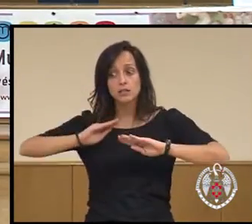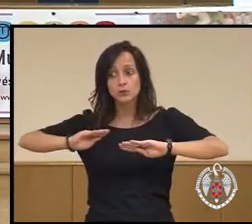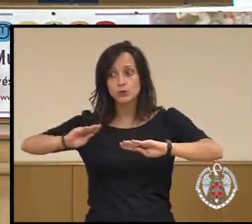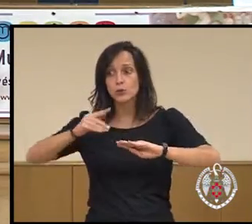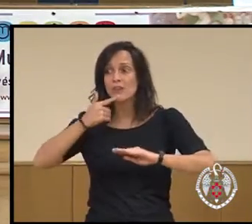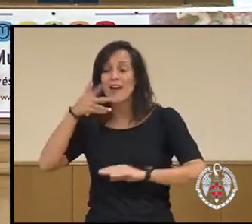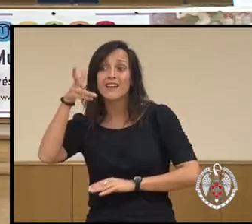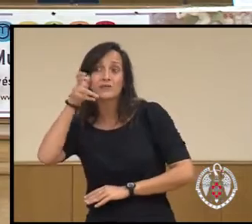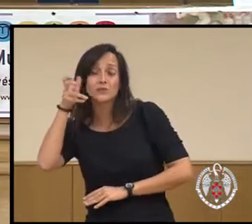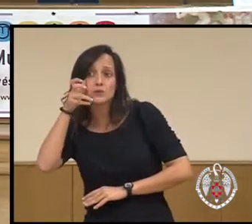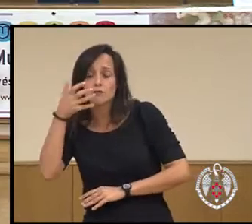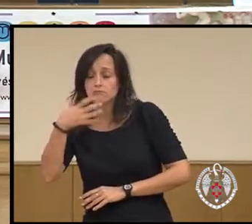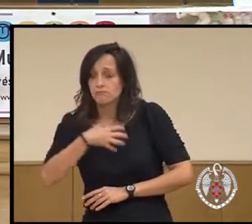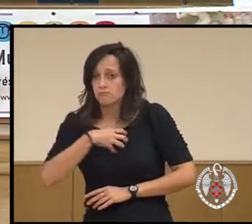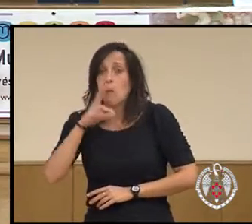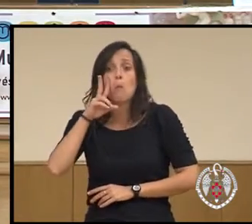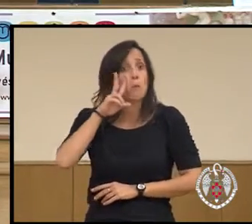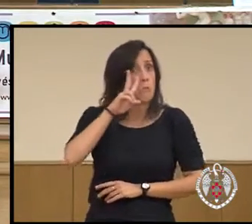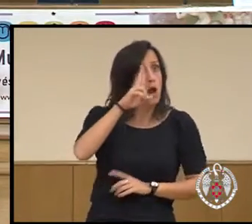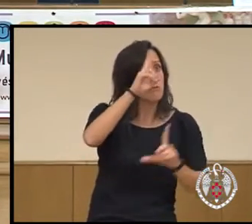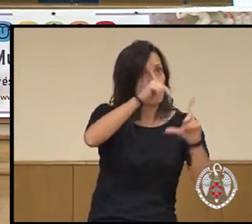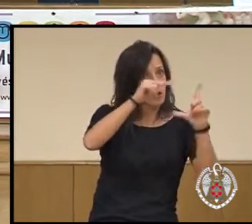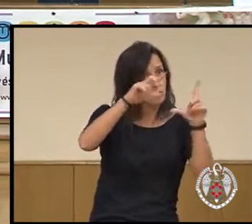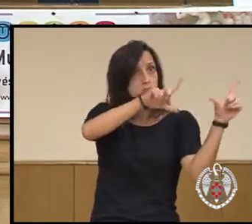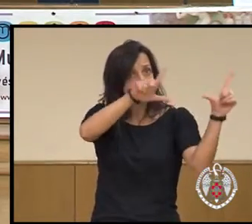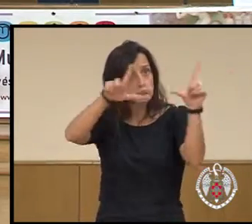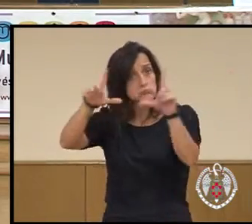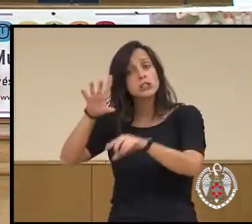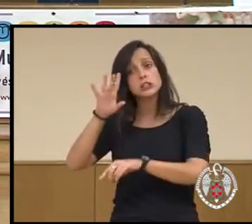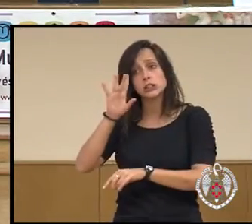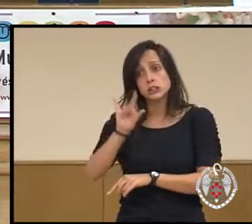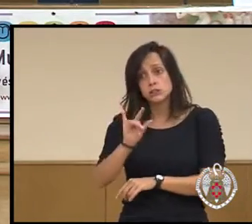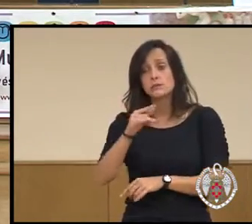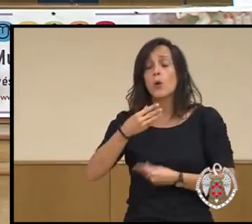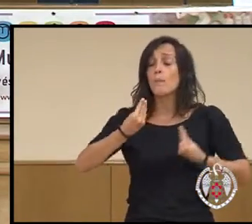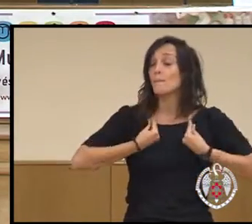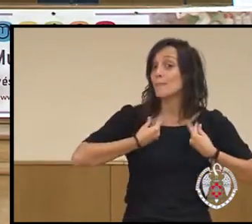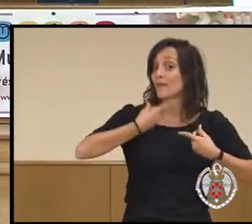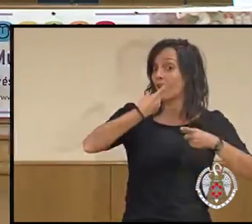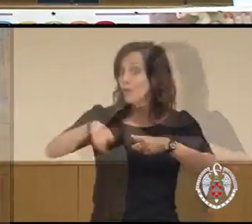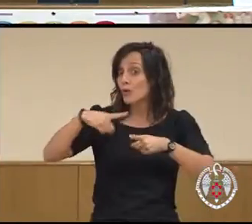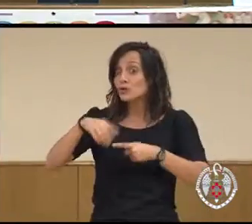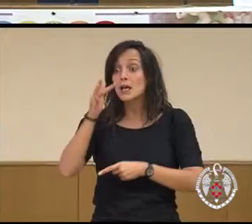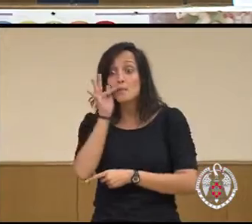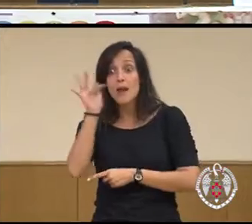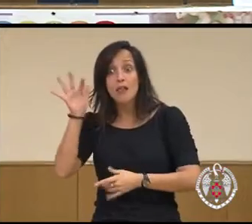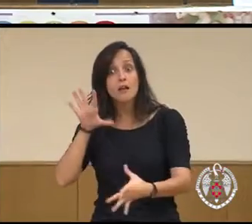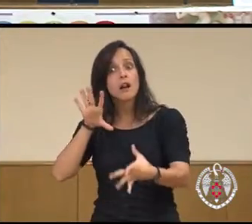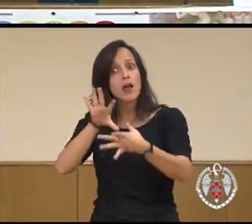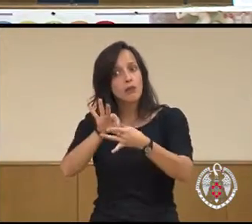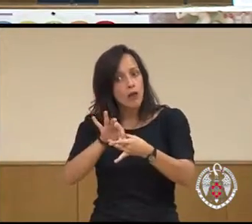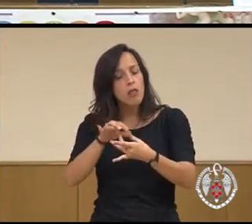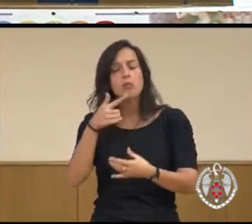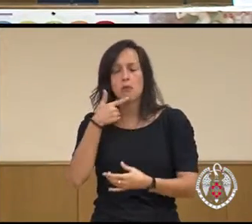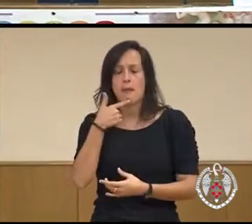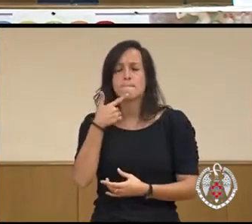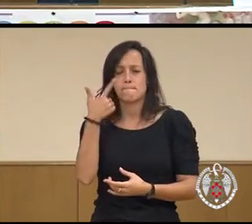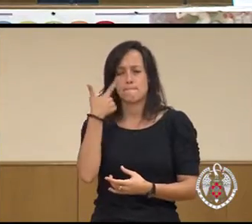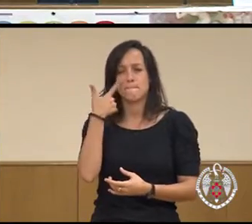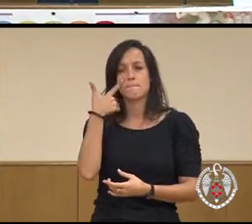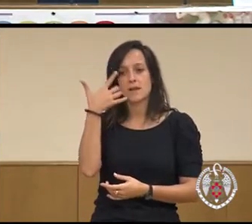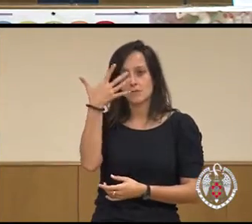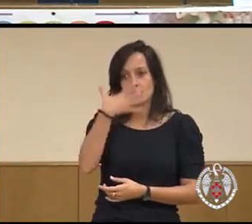escuchar a Velázquez, pero sí podemos escuchar cosas relacionadas con la vida de Velázquez y que están en la historia, pues que la historia es vida. Y bien,